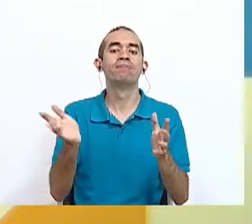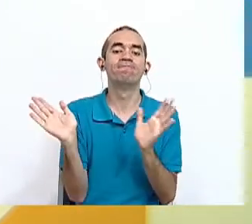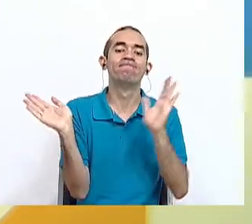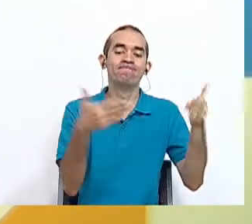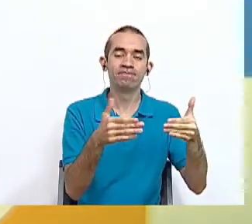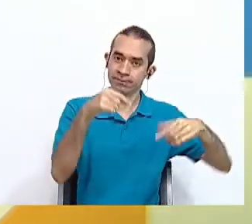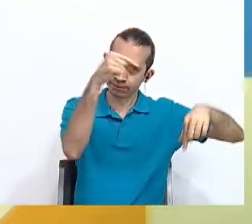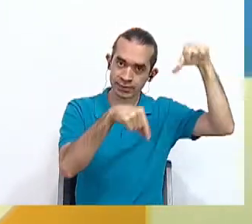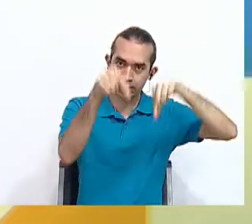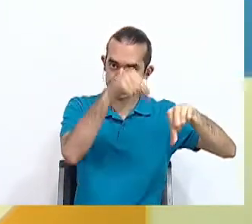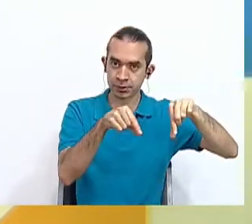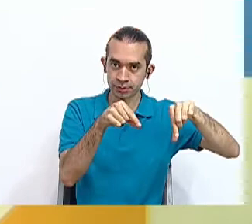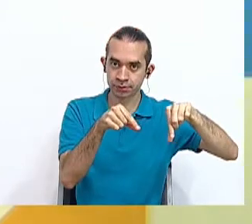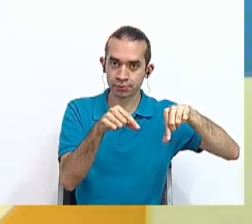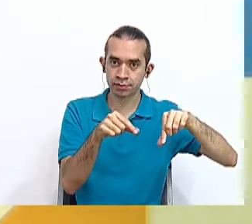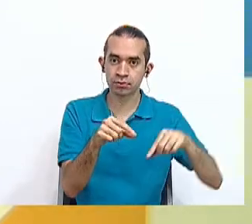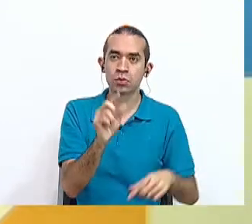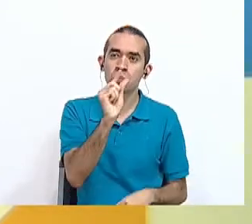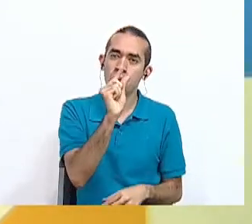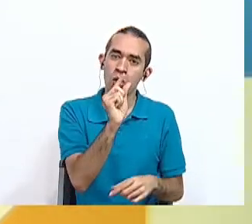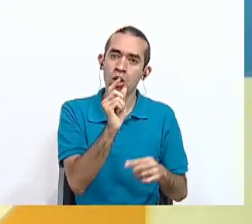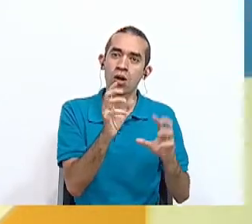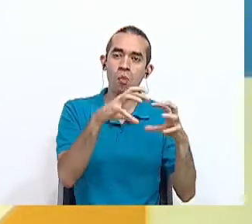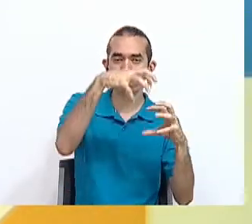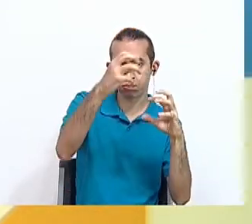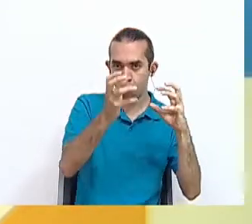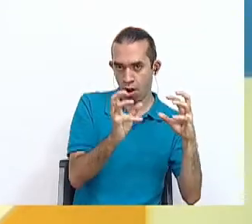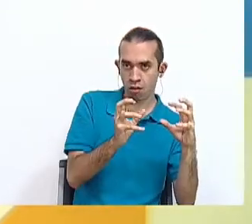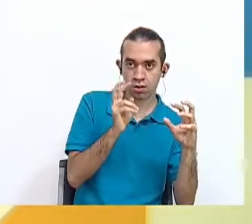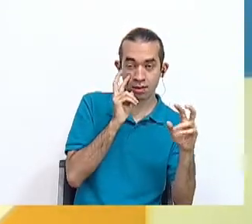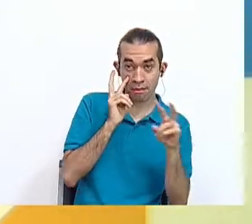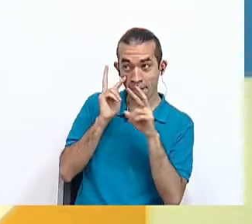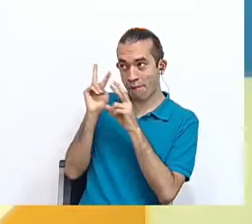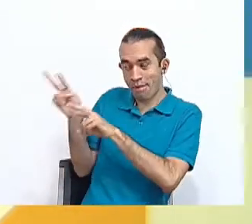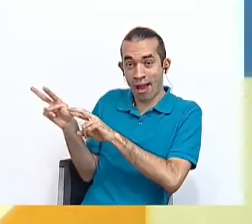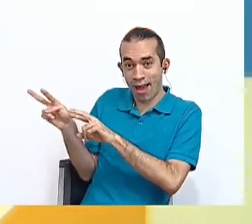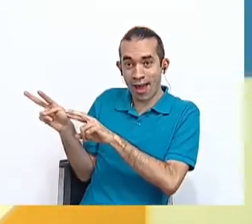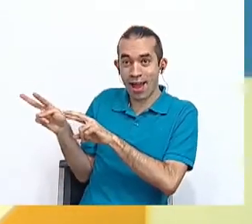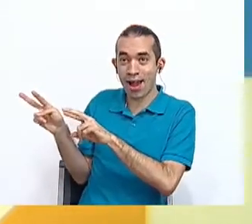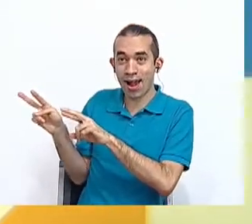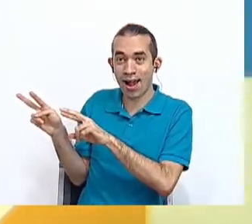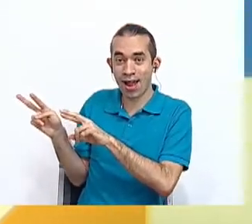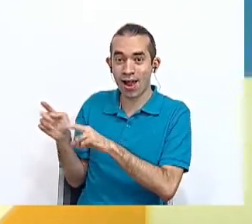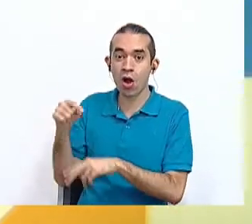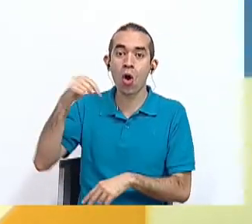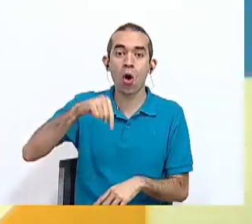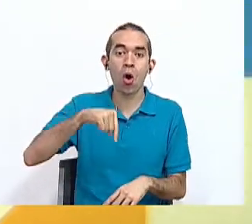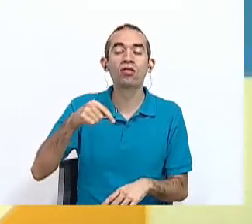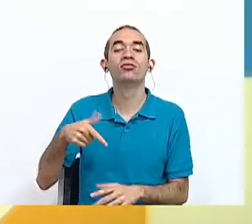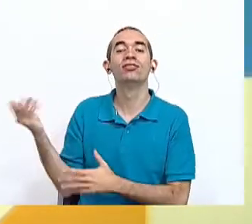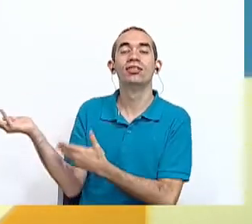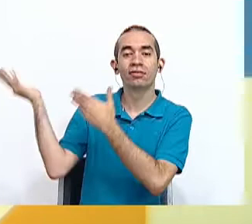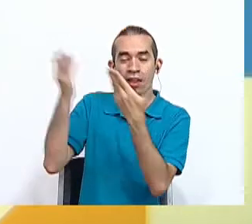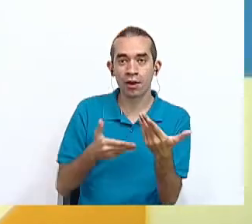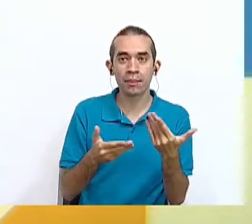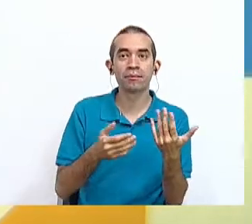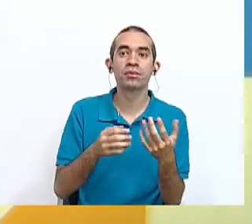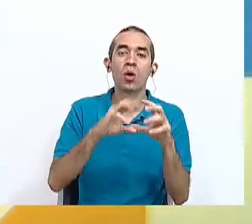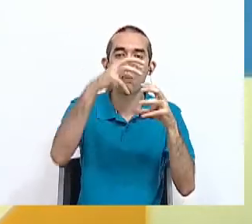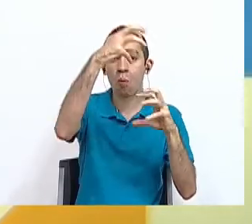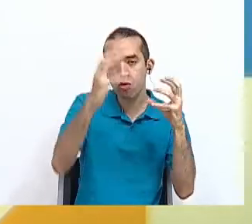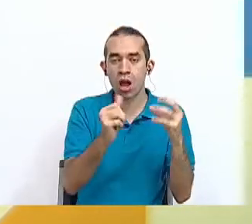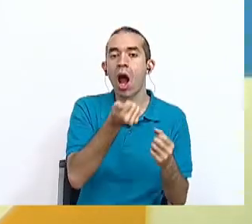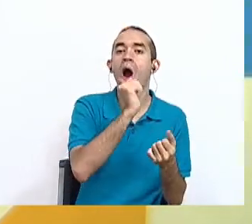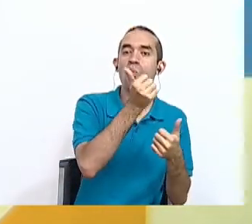química, un poquito de las moléculas que como pueden ver en esta clase me acompañan las moléculas